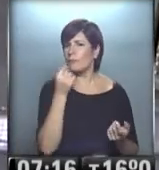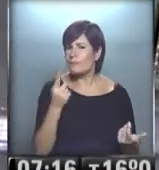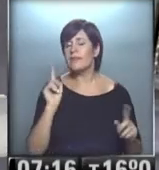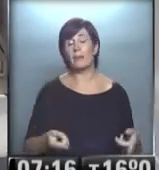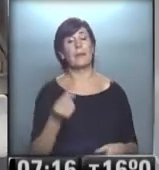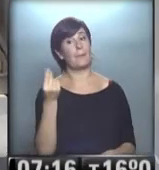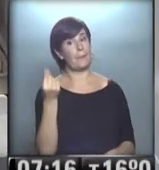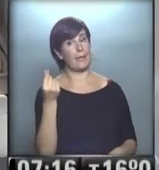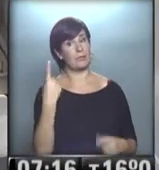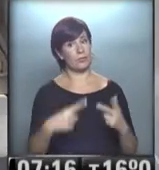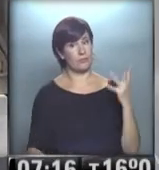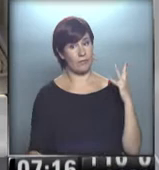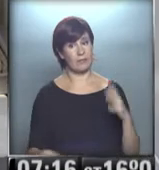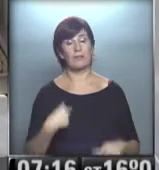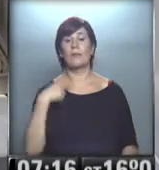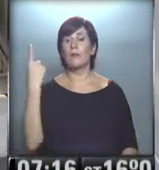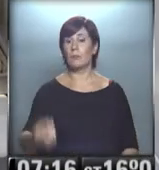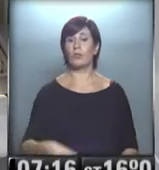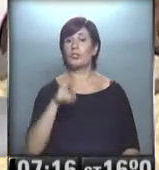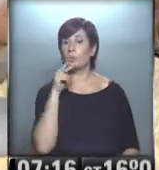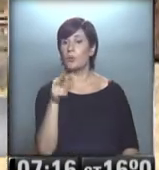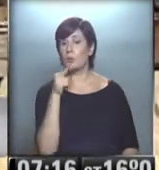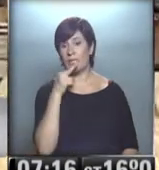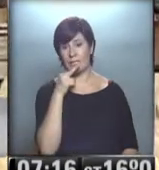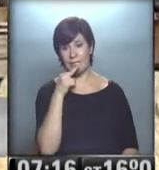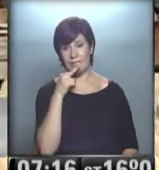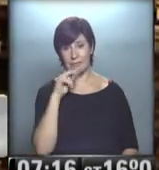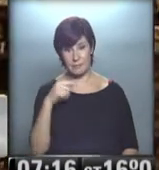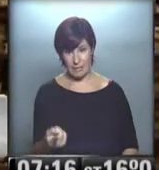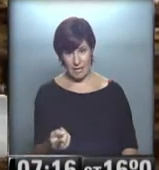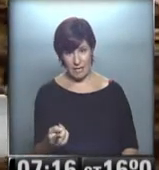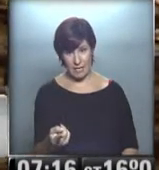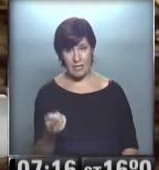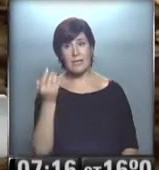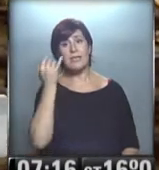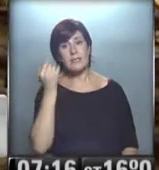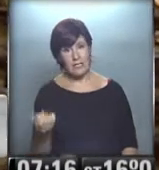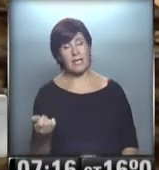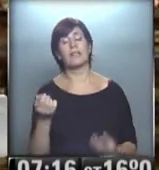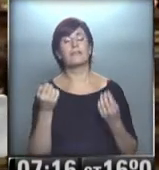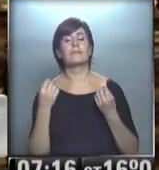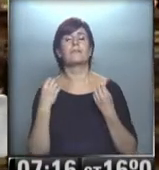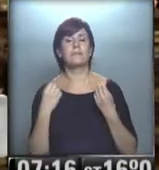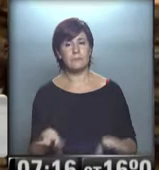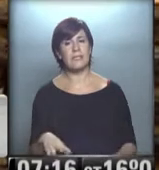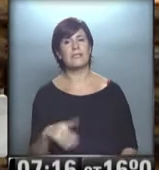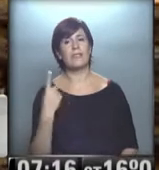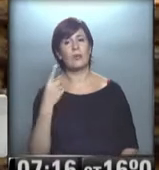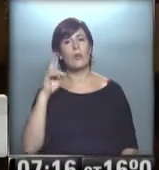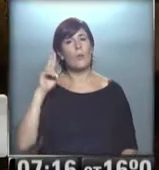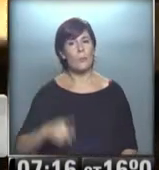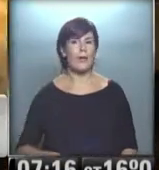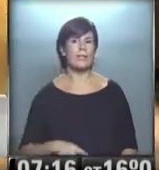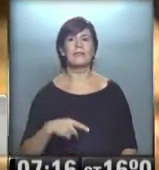precios. Pero el viernes que viene, es decir, mañana, tendrías que encontrar una variedad a